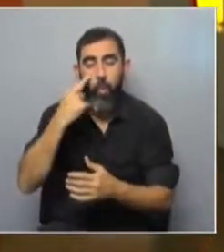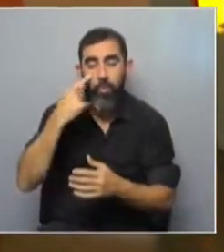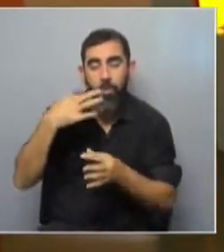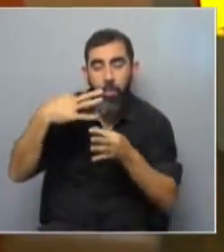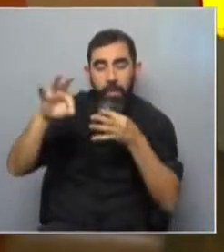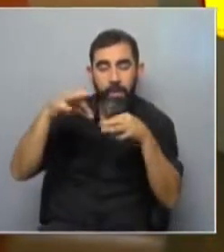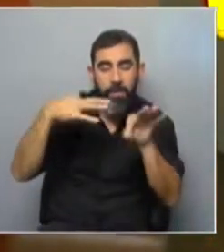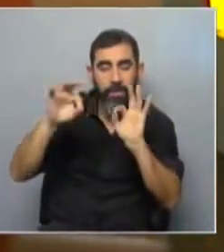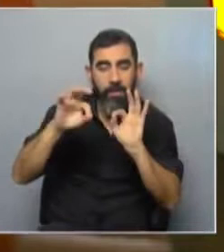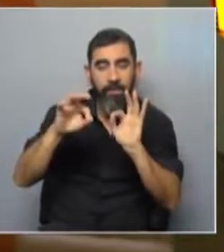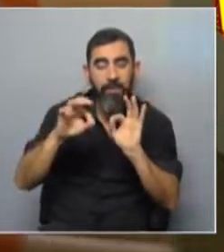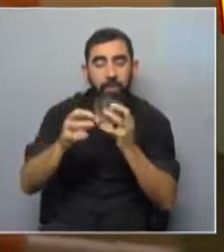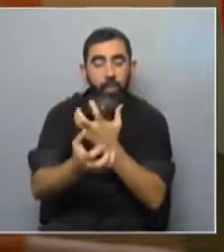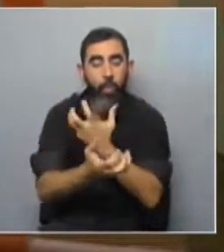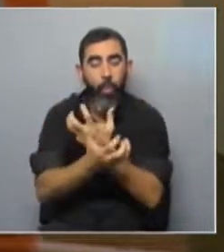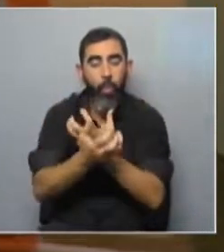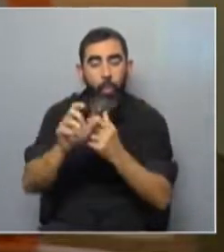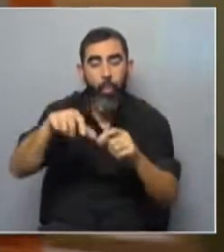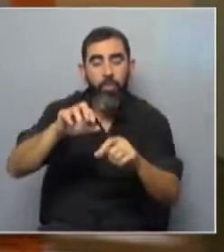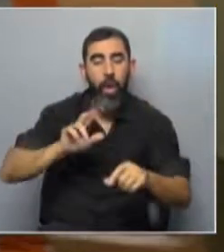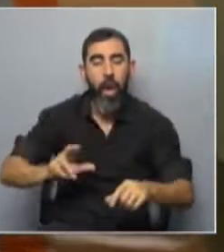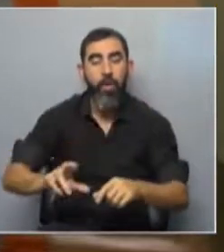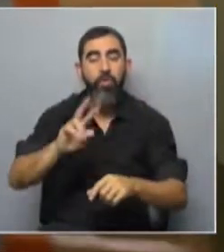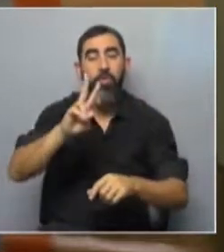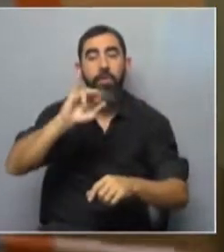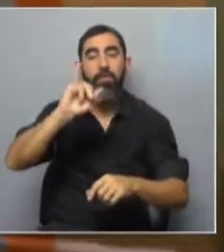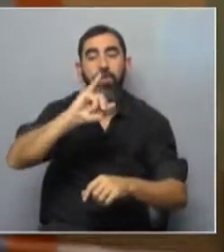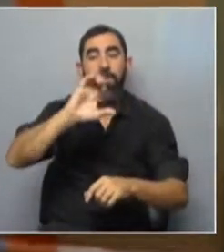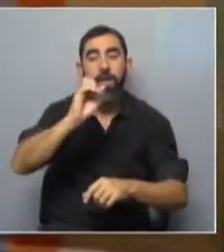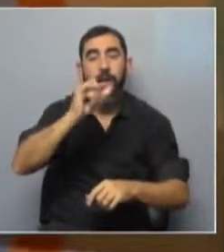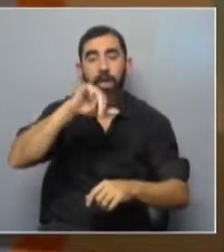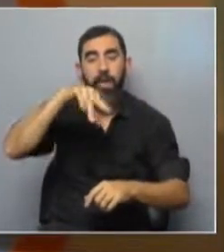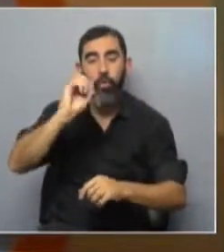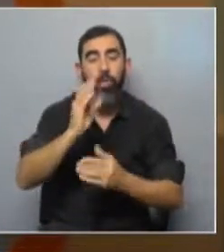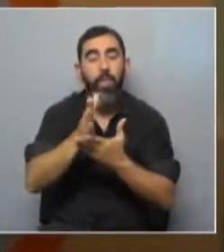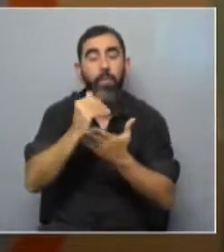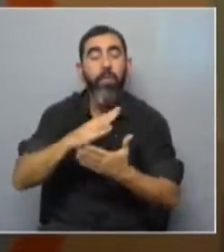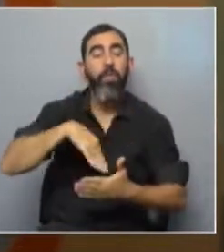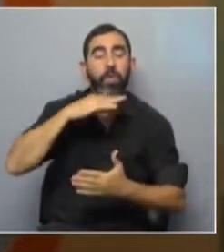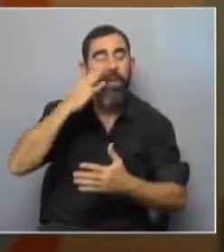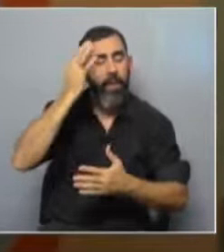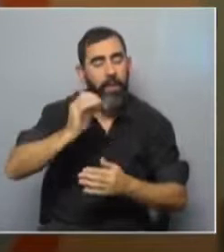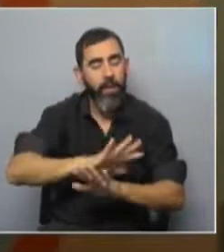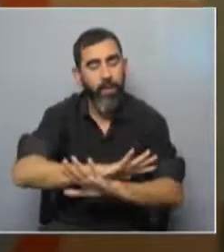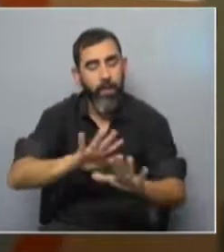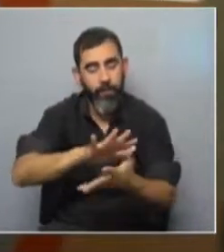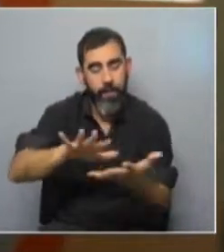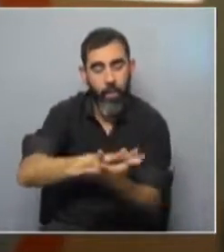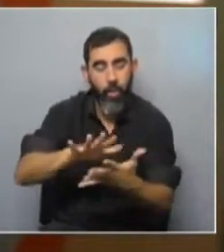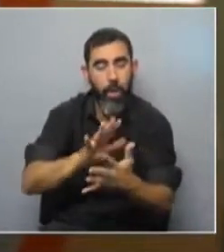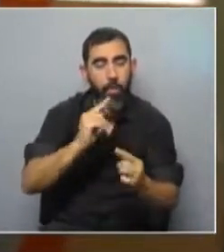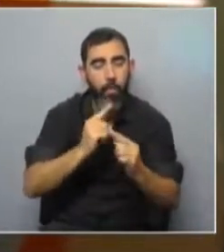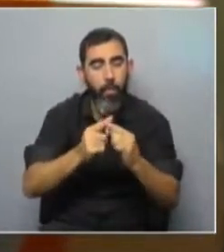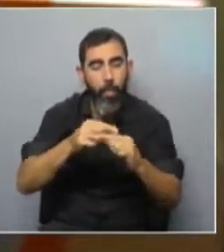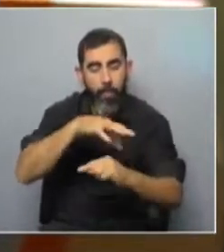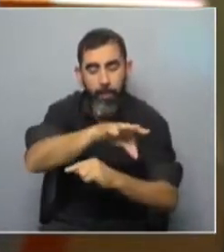detalle el yacimiento paleontológico del Arroyo del Vizcaíno, en el departamento de Canelones, un lugar increíble, en el que cada metro cúbico